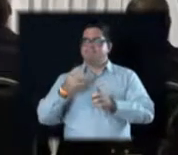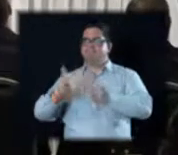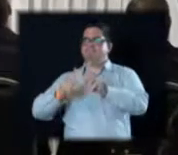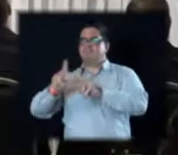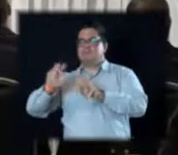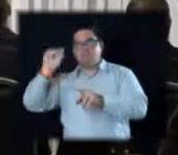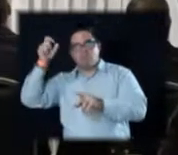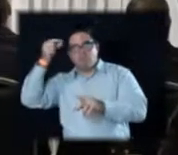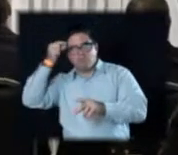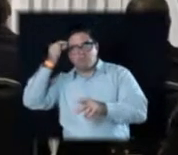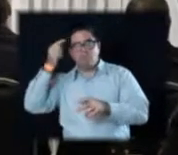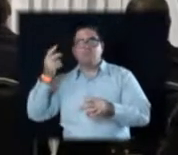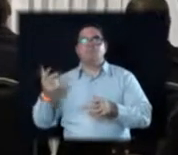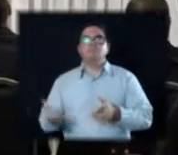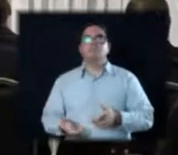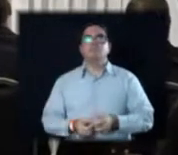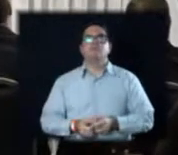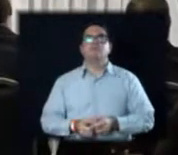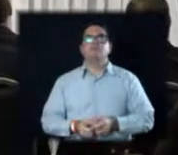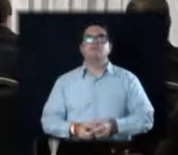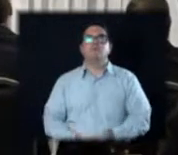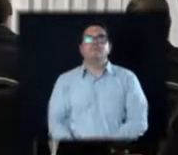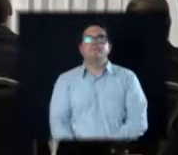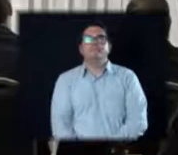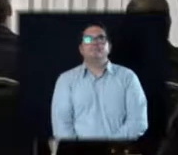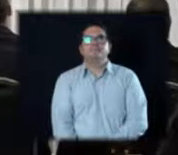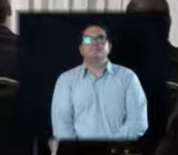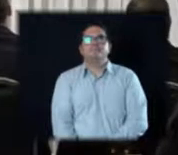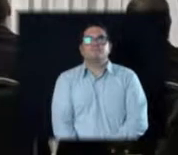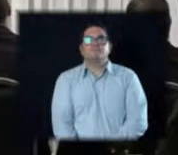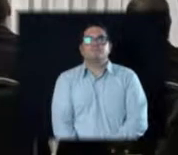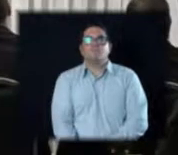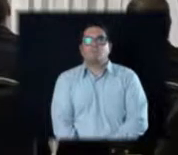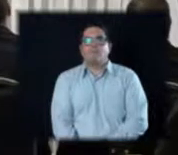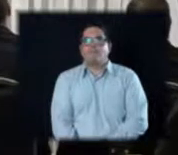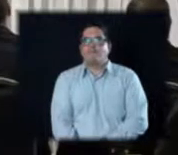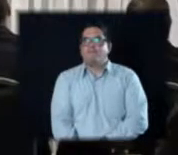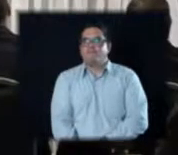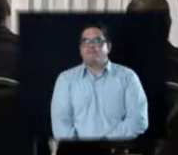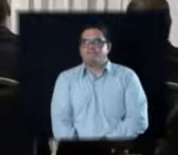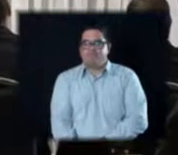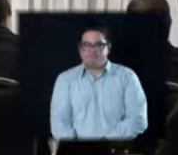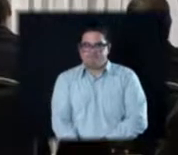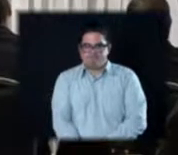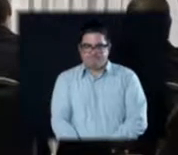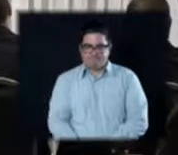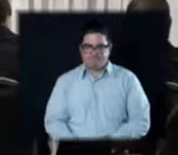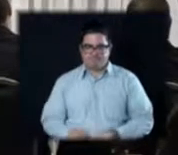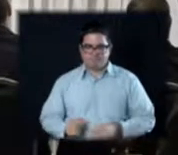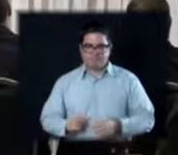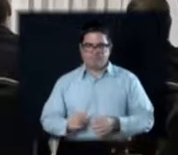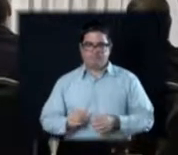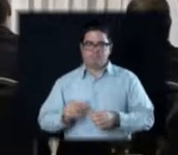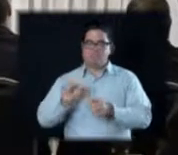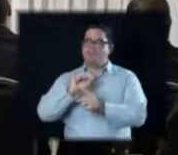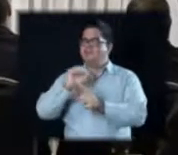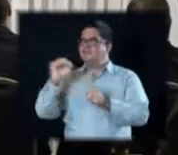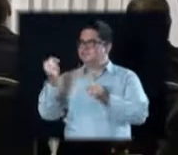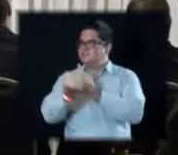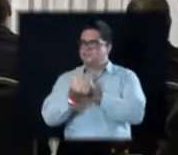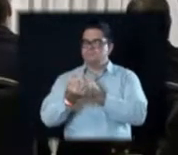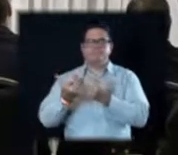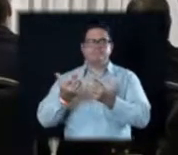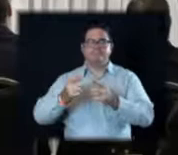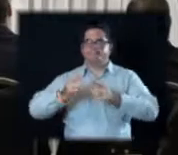del gobierno, que son creados por el impuesto del gobierno, entonces es una situación que pertenece al gobierno. Hago